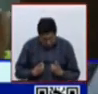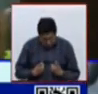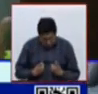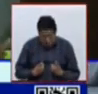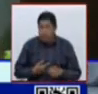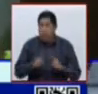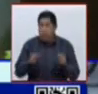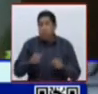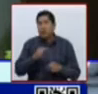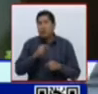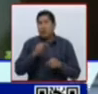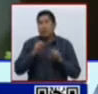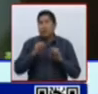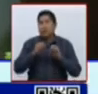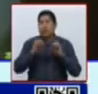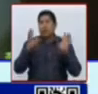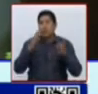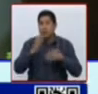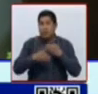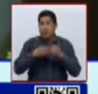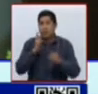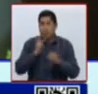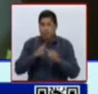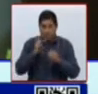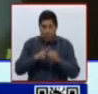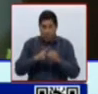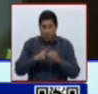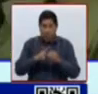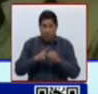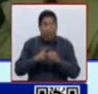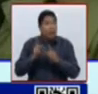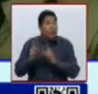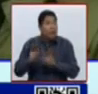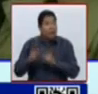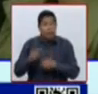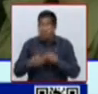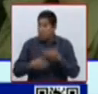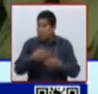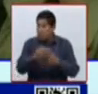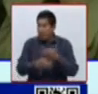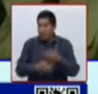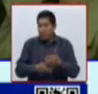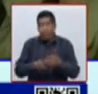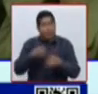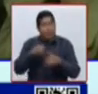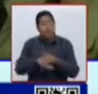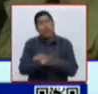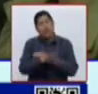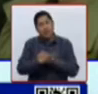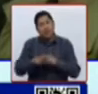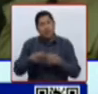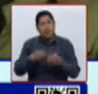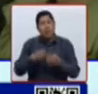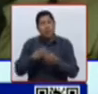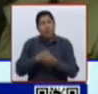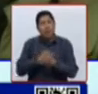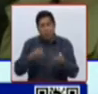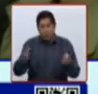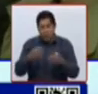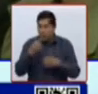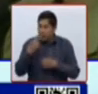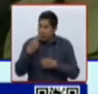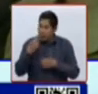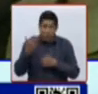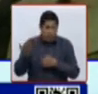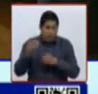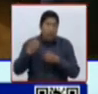con la conciencia como para seguir participando en la audiencia, la misma prosigue al interior del Salón Rosado del Tribunal Departamental